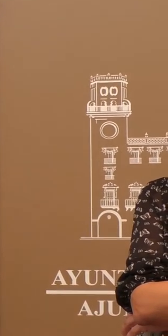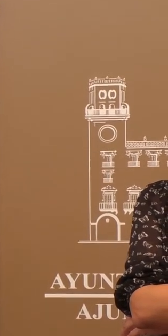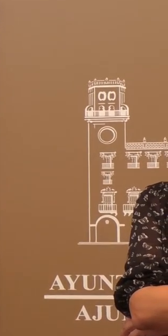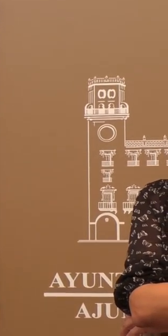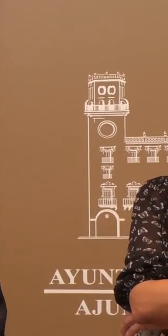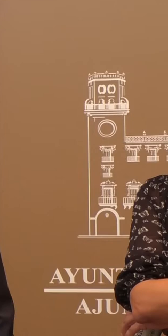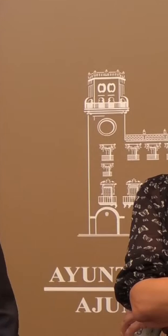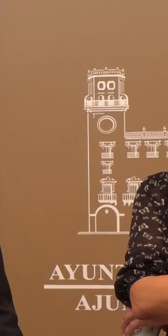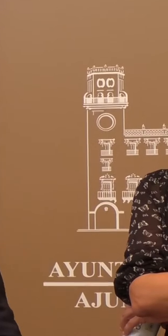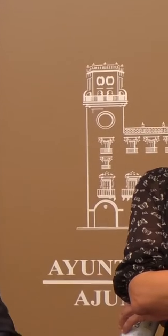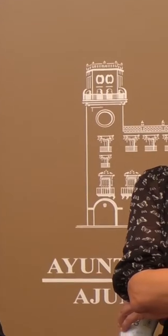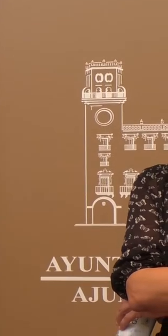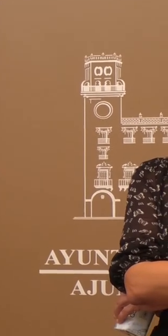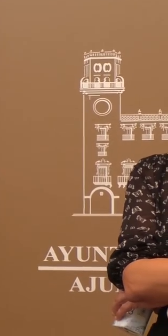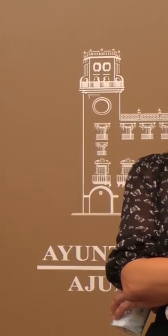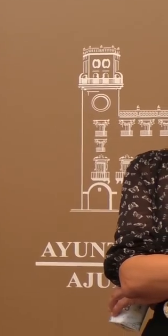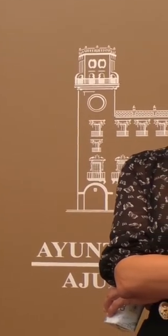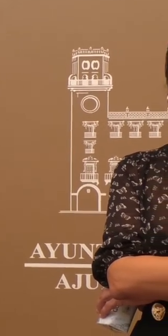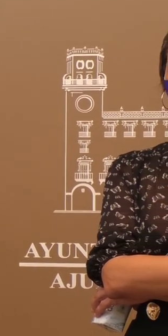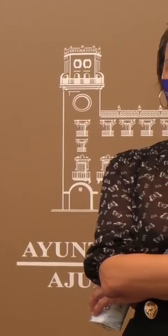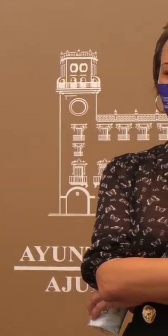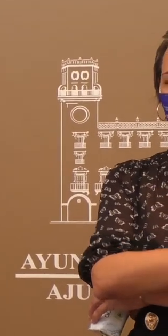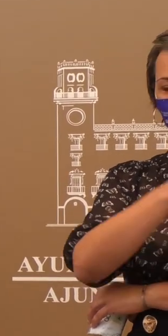para tapar las carencias que dentro del sistema sanitario nos